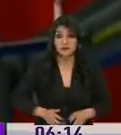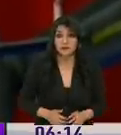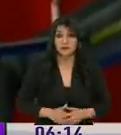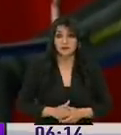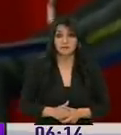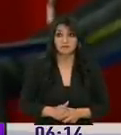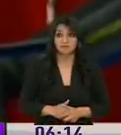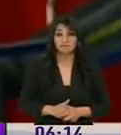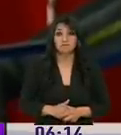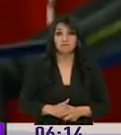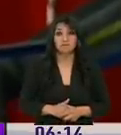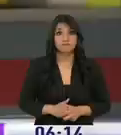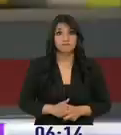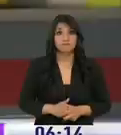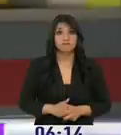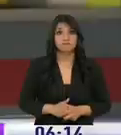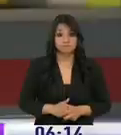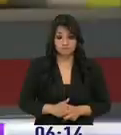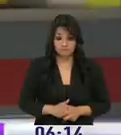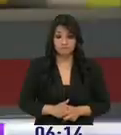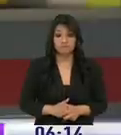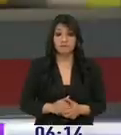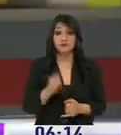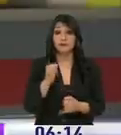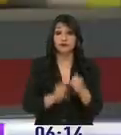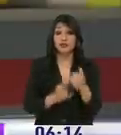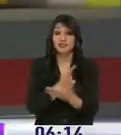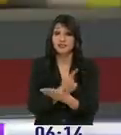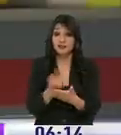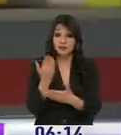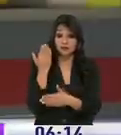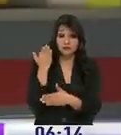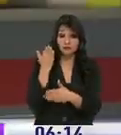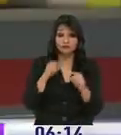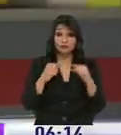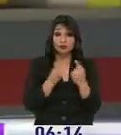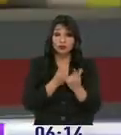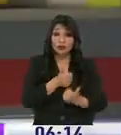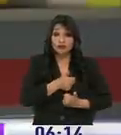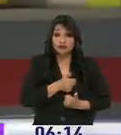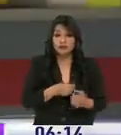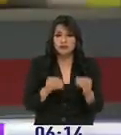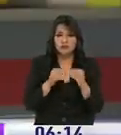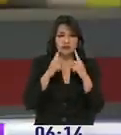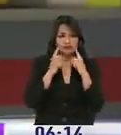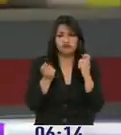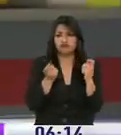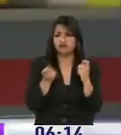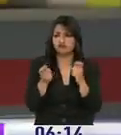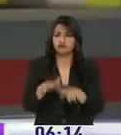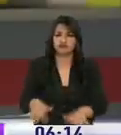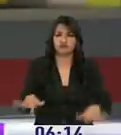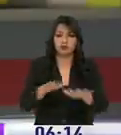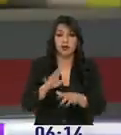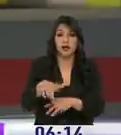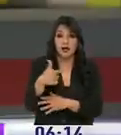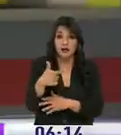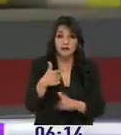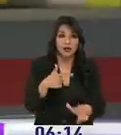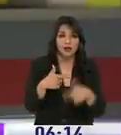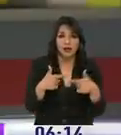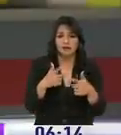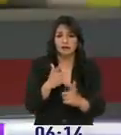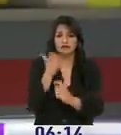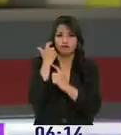Escobar. Este fin de semana, miembros de las Fuerzas Armadas intensificaron operativos de control de armas. Esto fue en